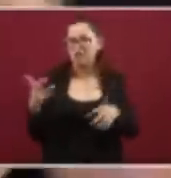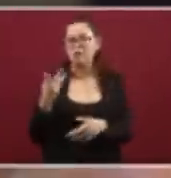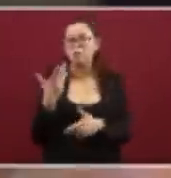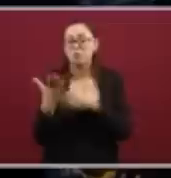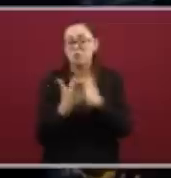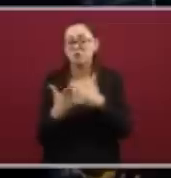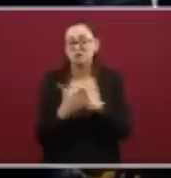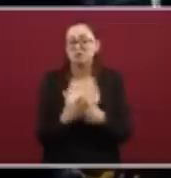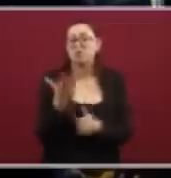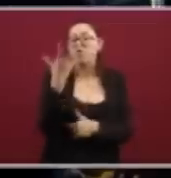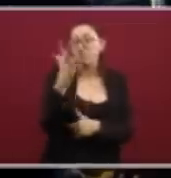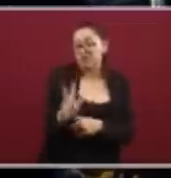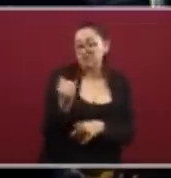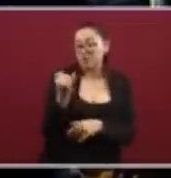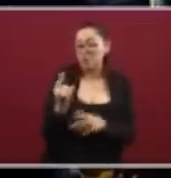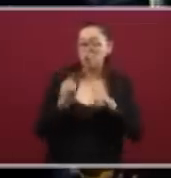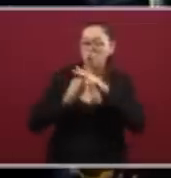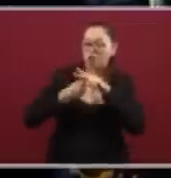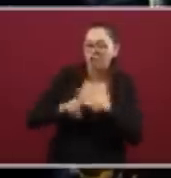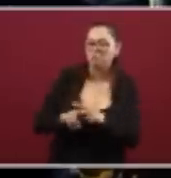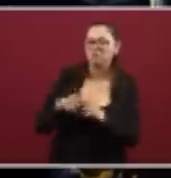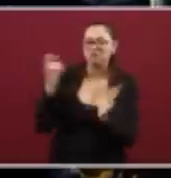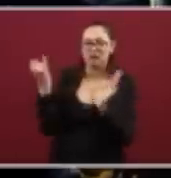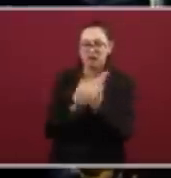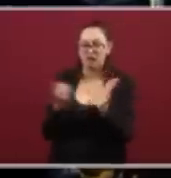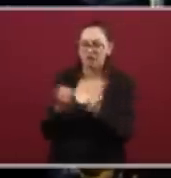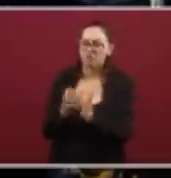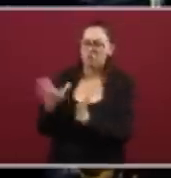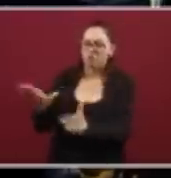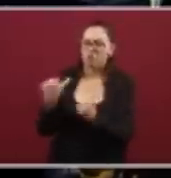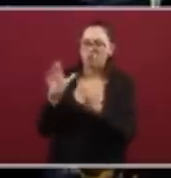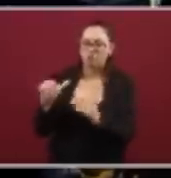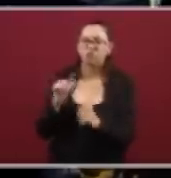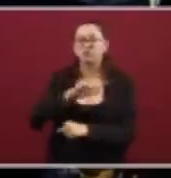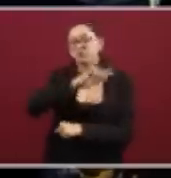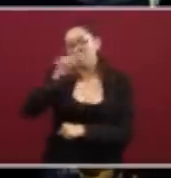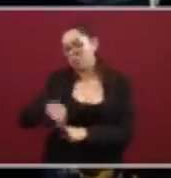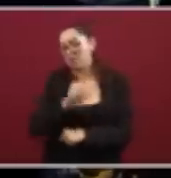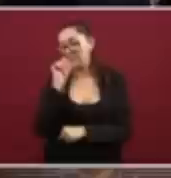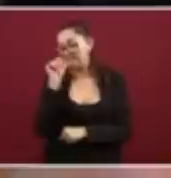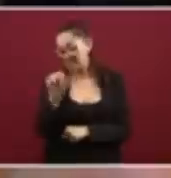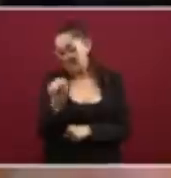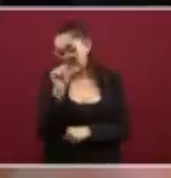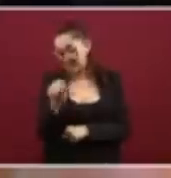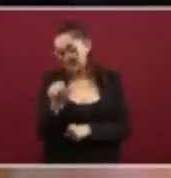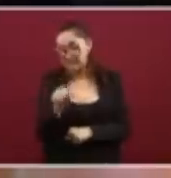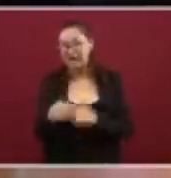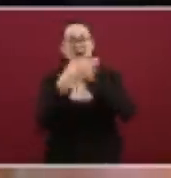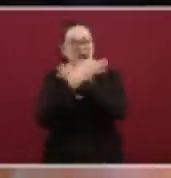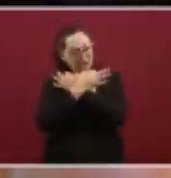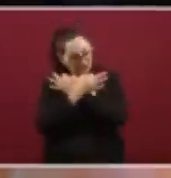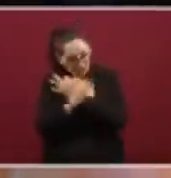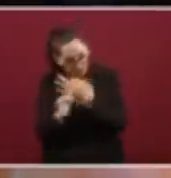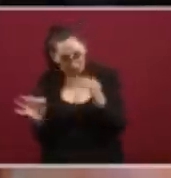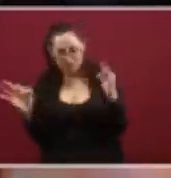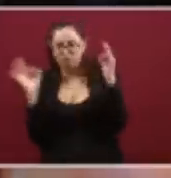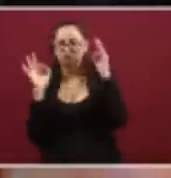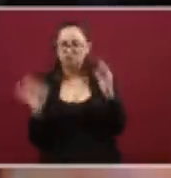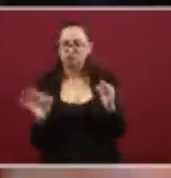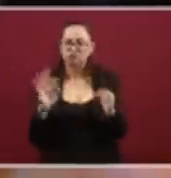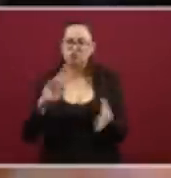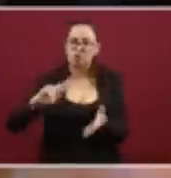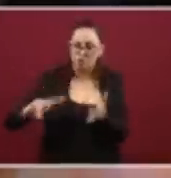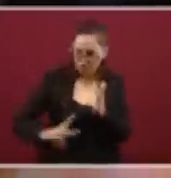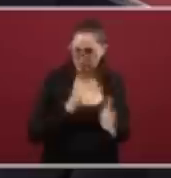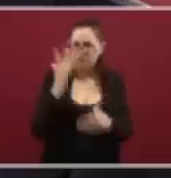y el día 16 hace publica su intención de reelegirse